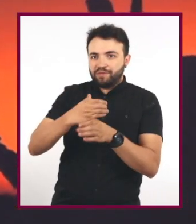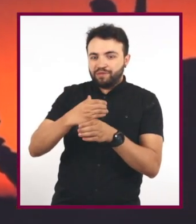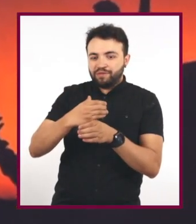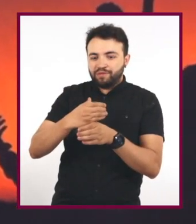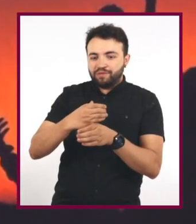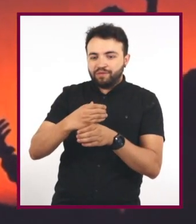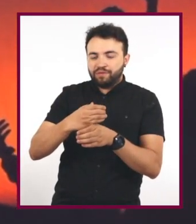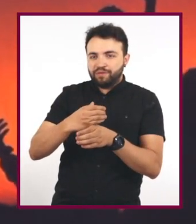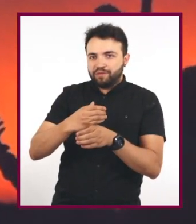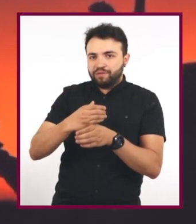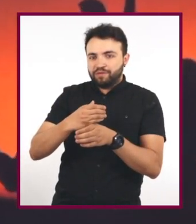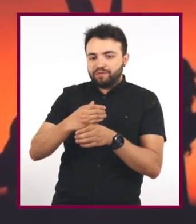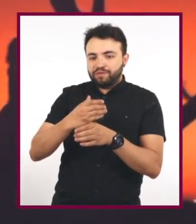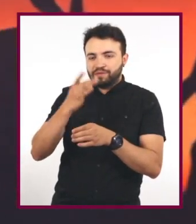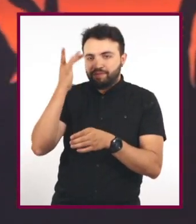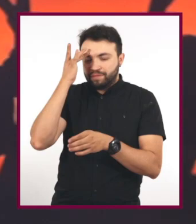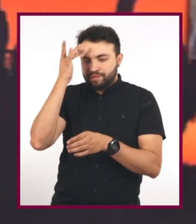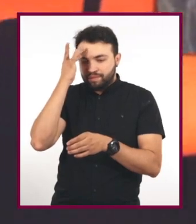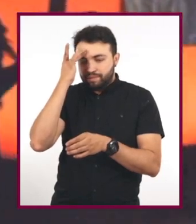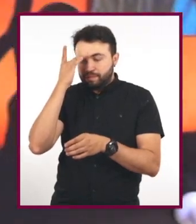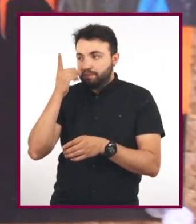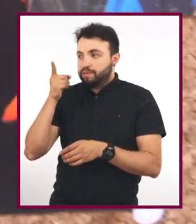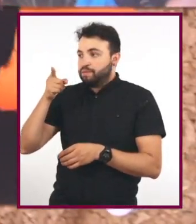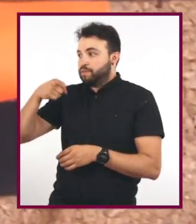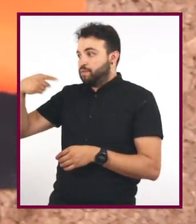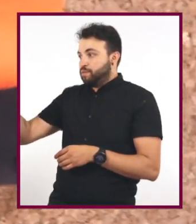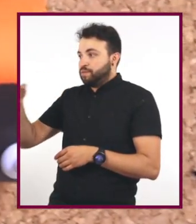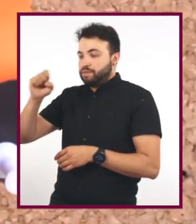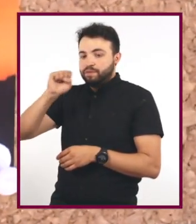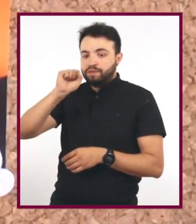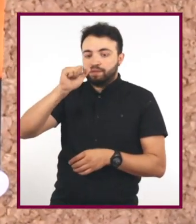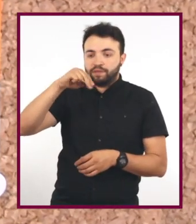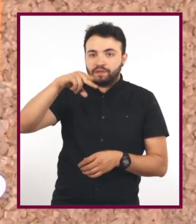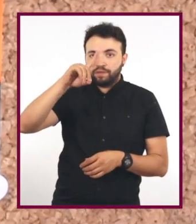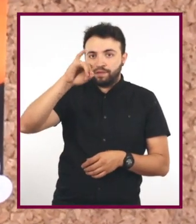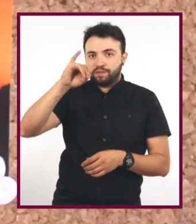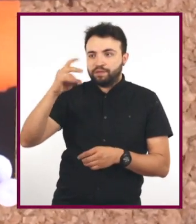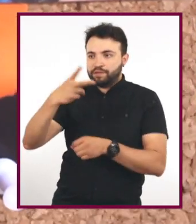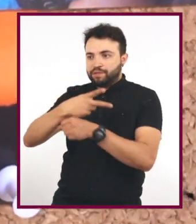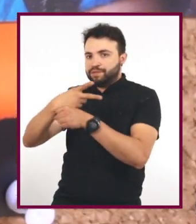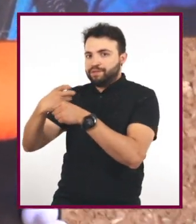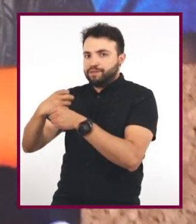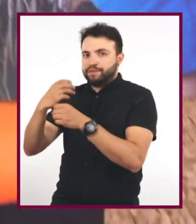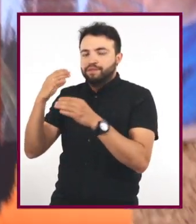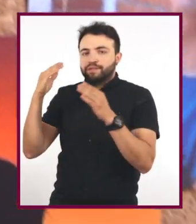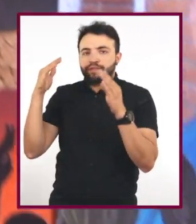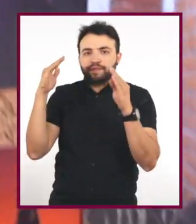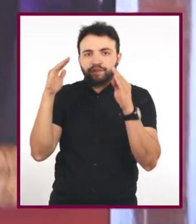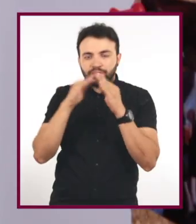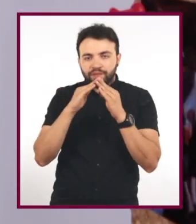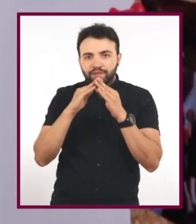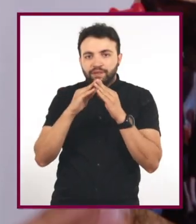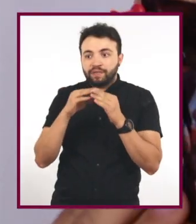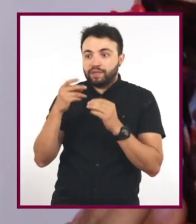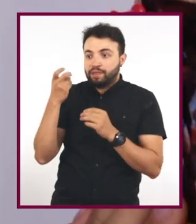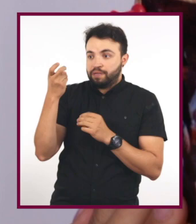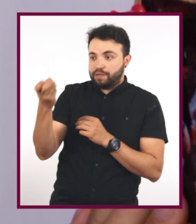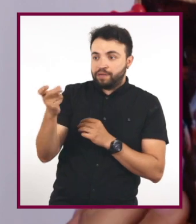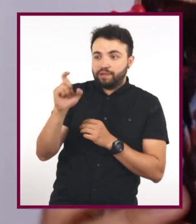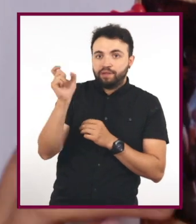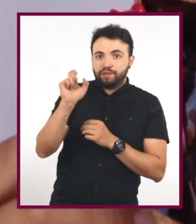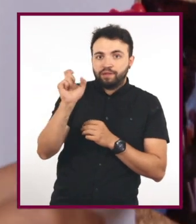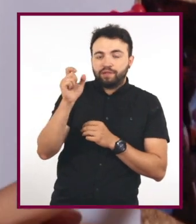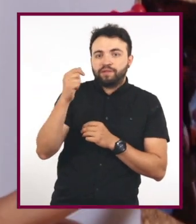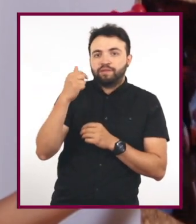Aquí estábamos en mi cumpleaños. Esta es cuando Sandy nos invitó a su casa. Aquí fue